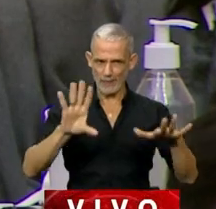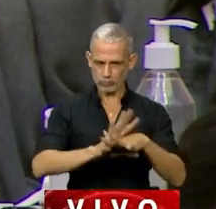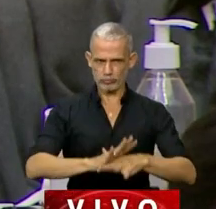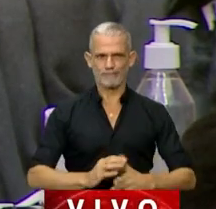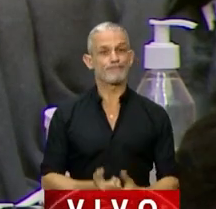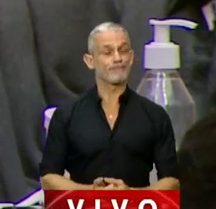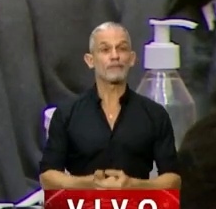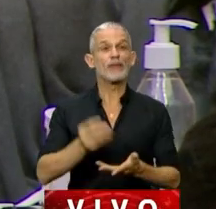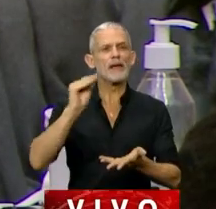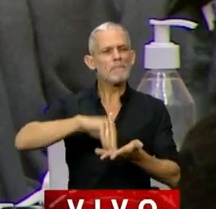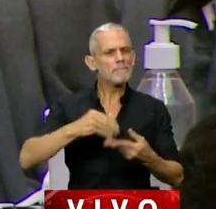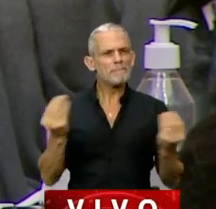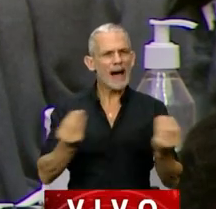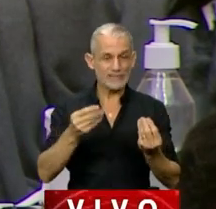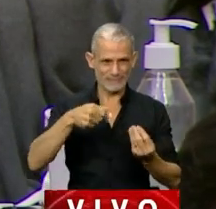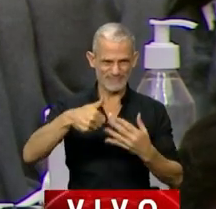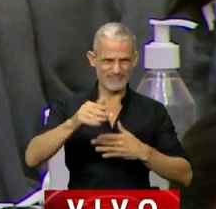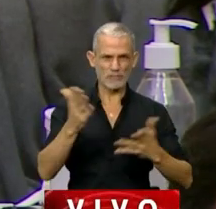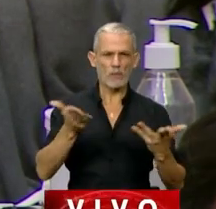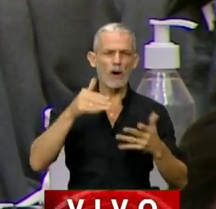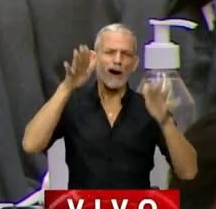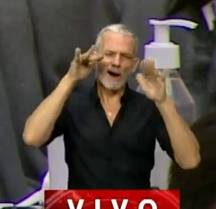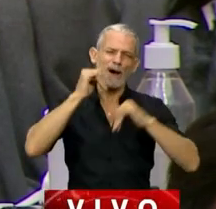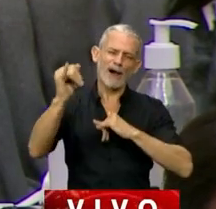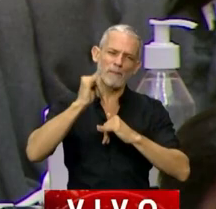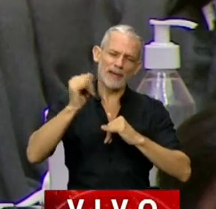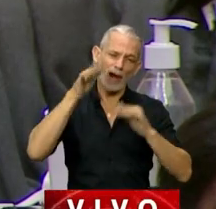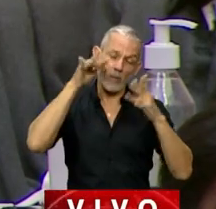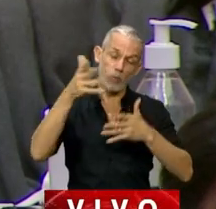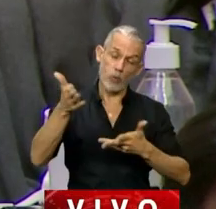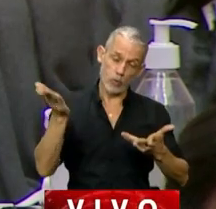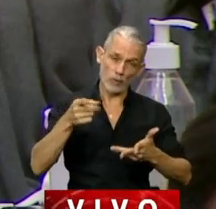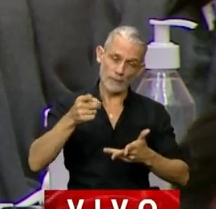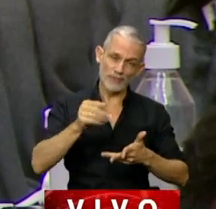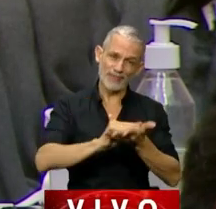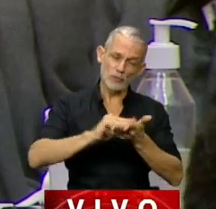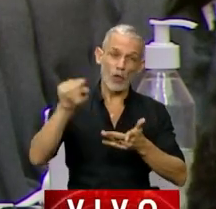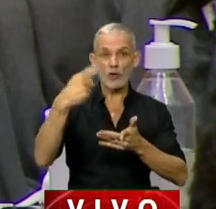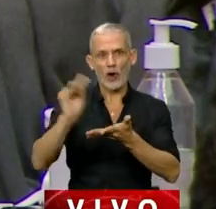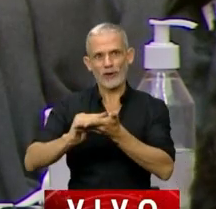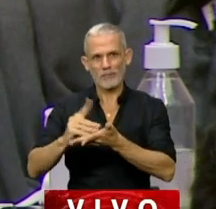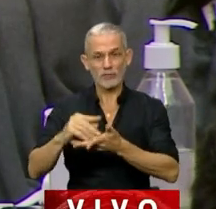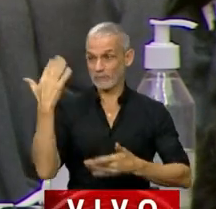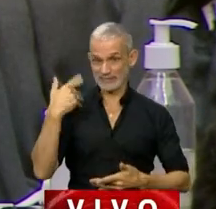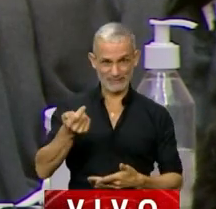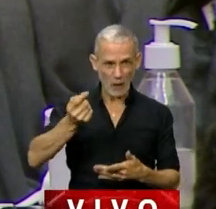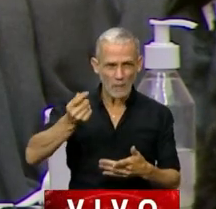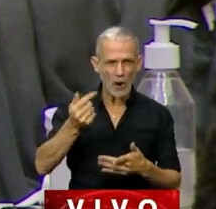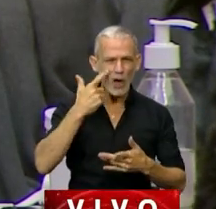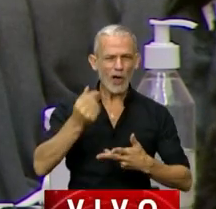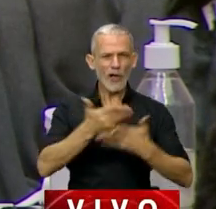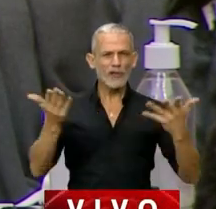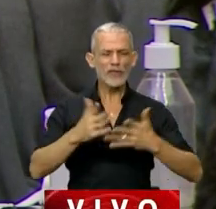correspondientes. Y además, y esto para desburrar un poco al diputado y a otros legisladores que estos días